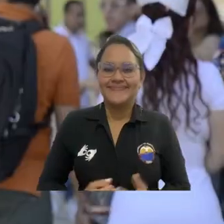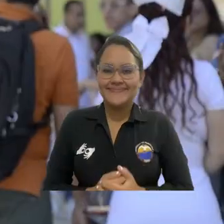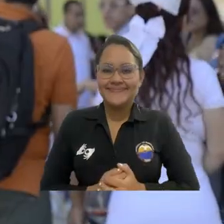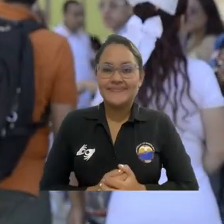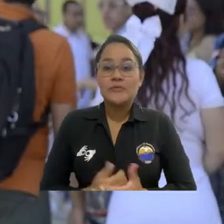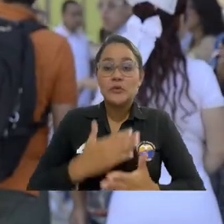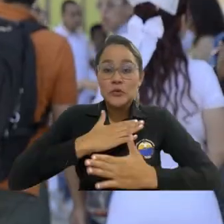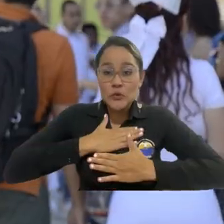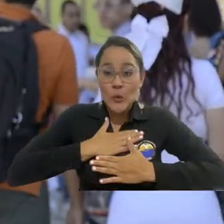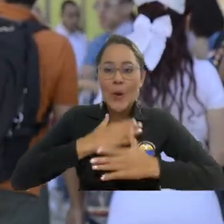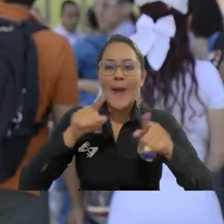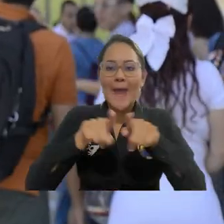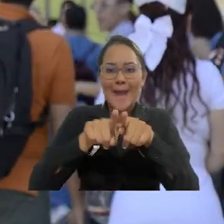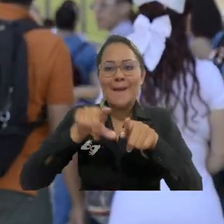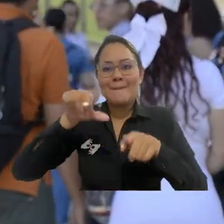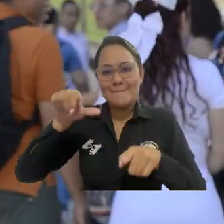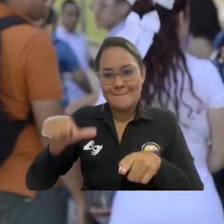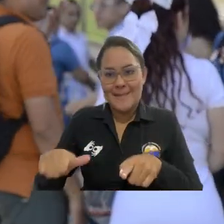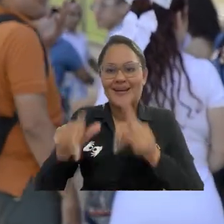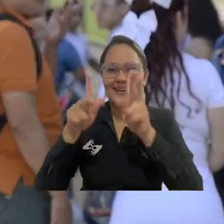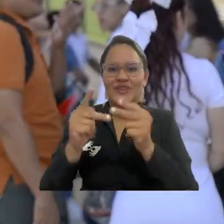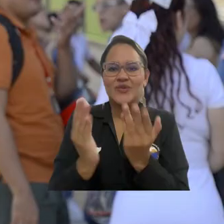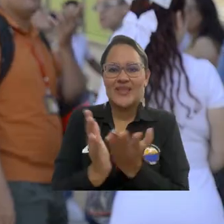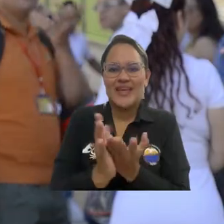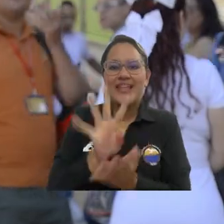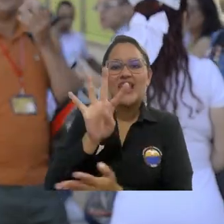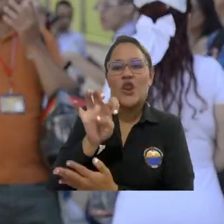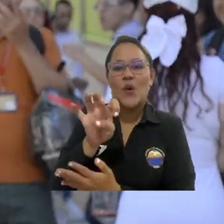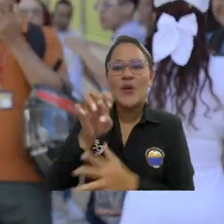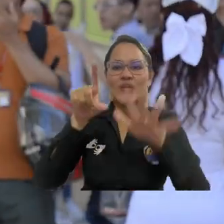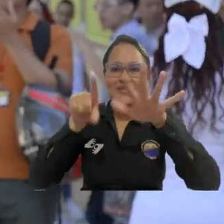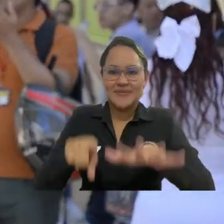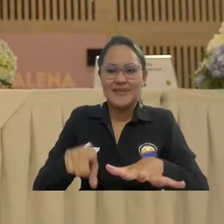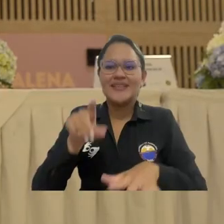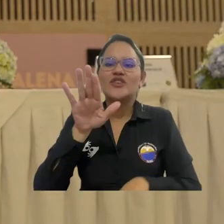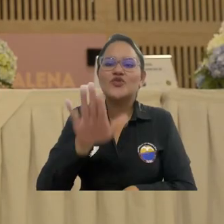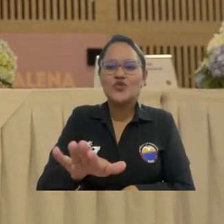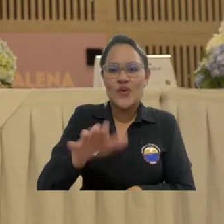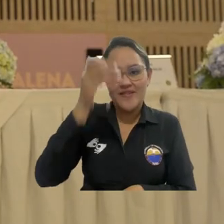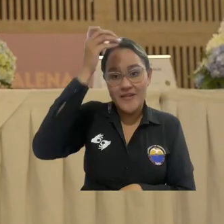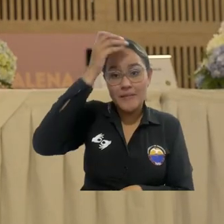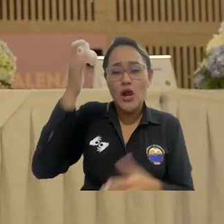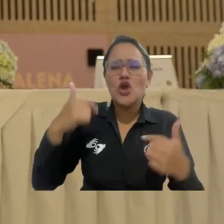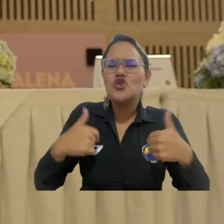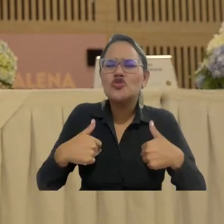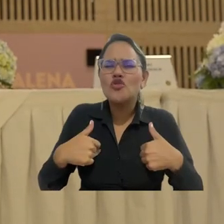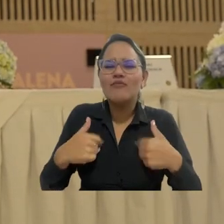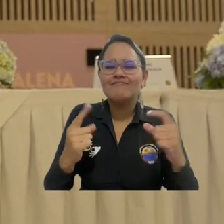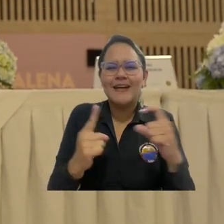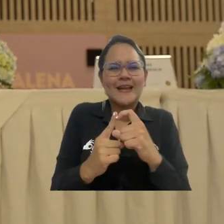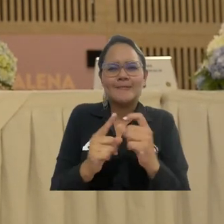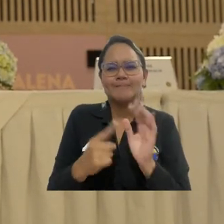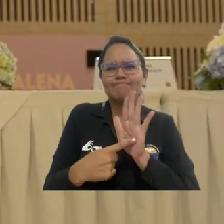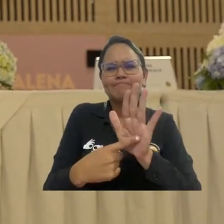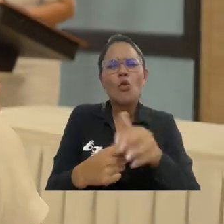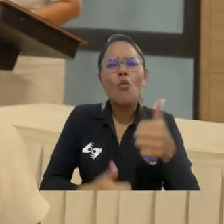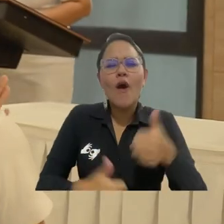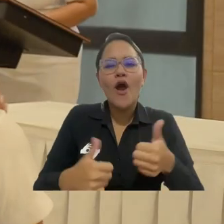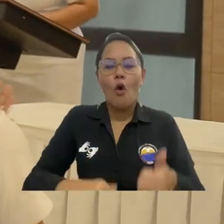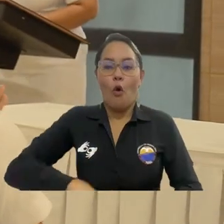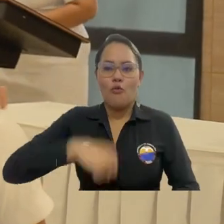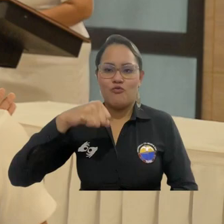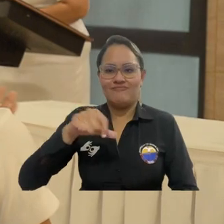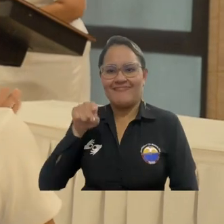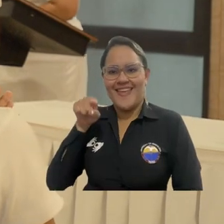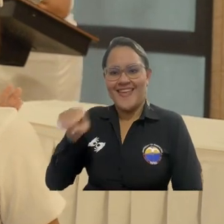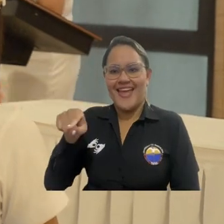Soy hermana de una de las estudiantes de noveno semestre de enfermería. No hay otra palabra que yo pueda utilizar sino orgullo. Orgullo